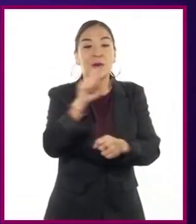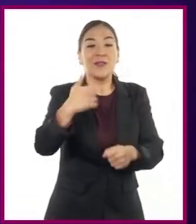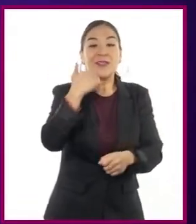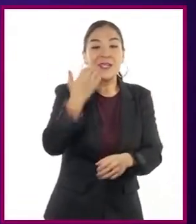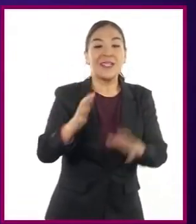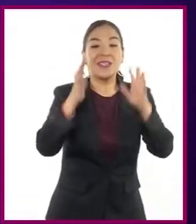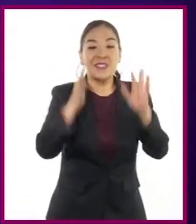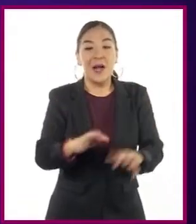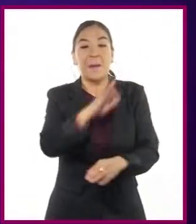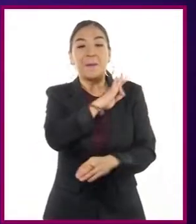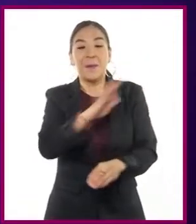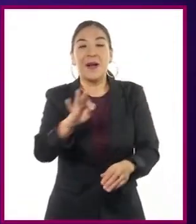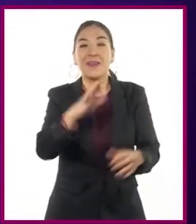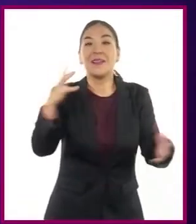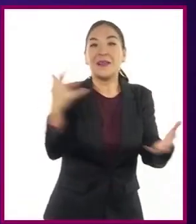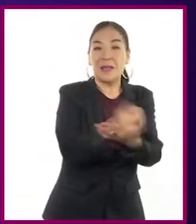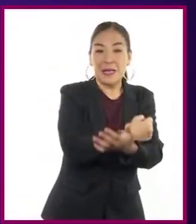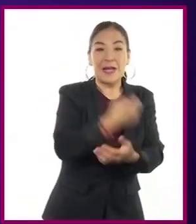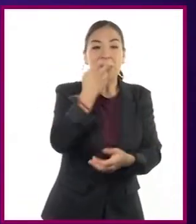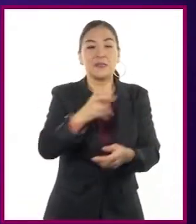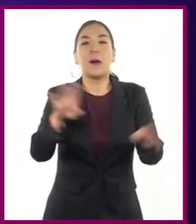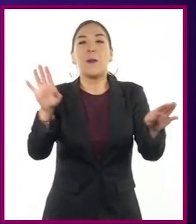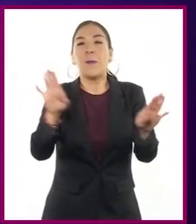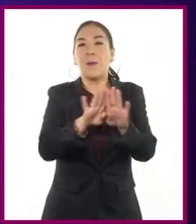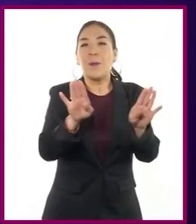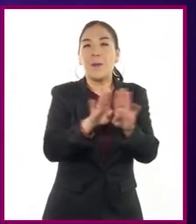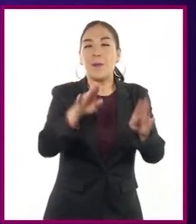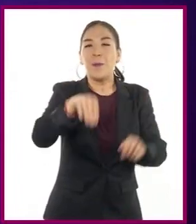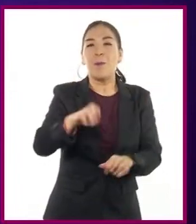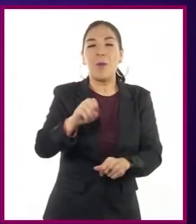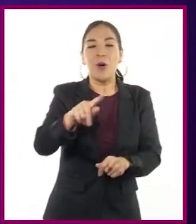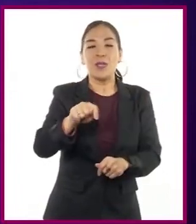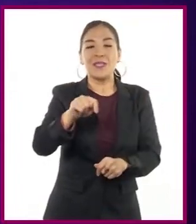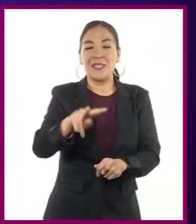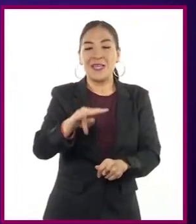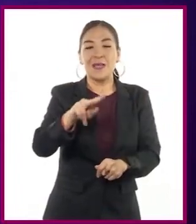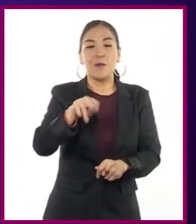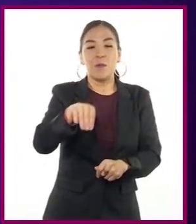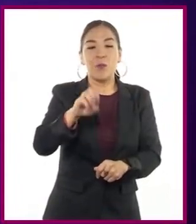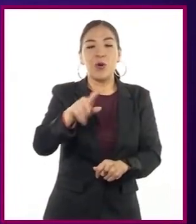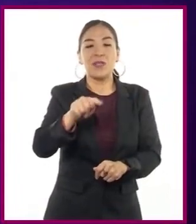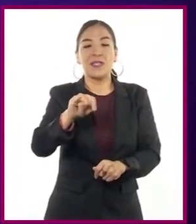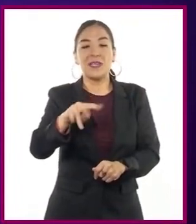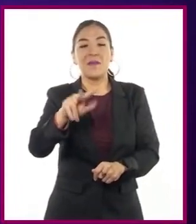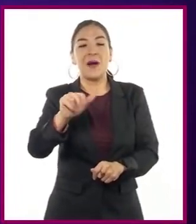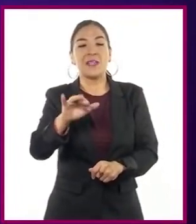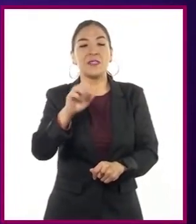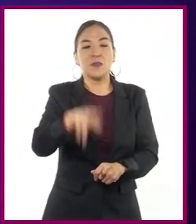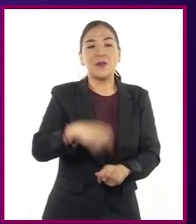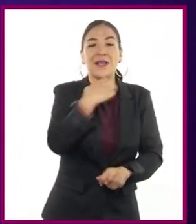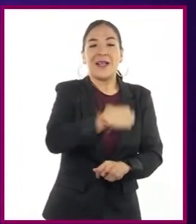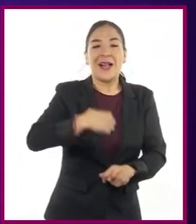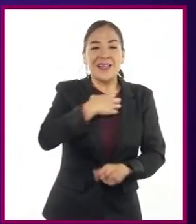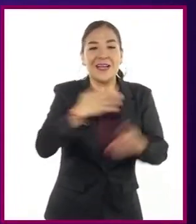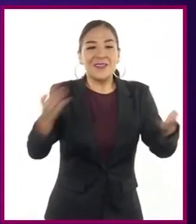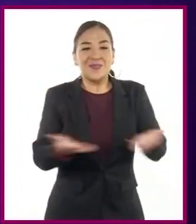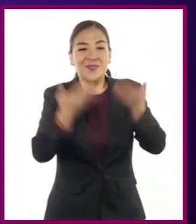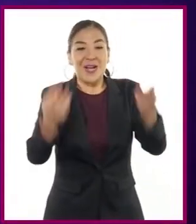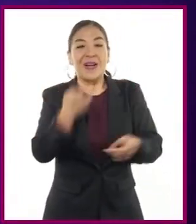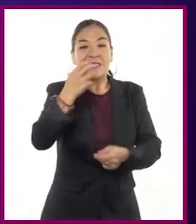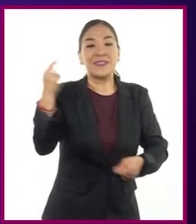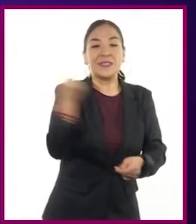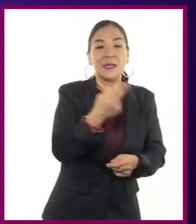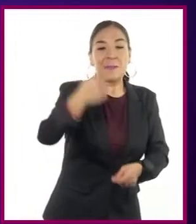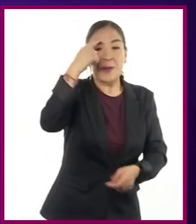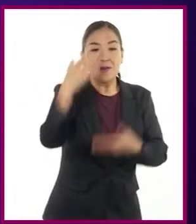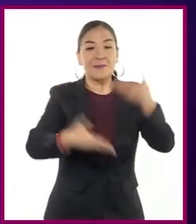todo lo que nos propusimos, cuando nuestra motivación y nuestro esfuerzo nos han dado satisfacciones y alegrías. Aunque todos tenemos la necesidad